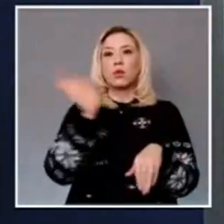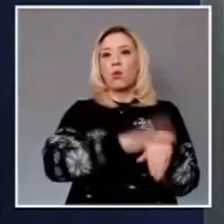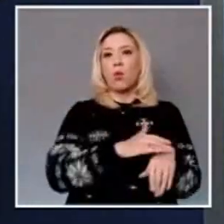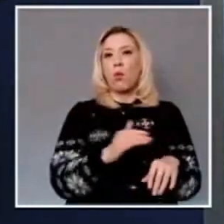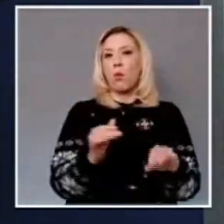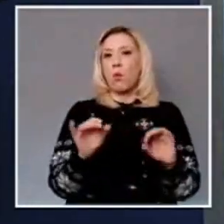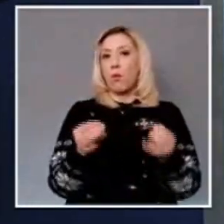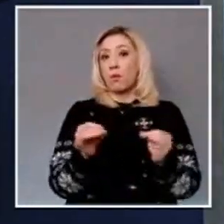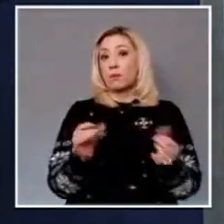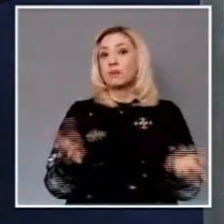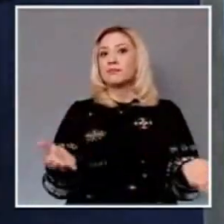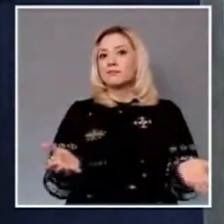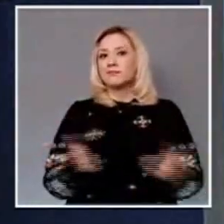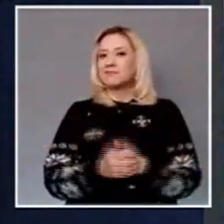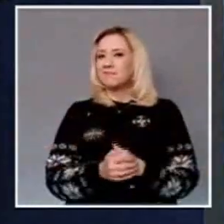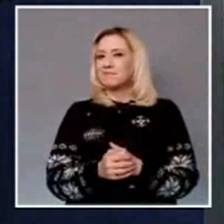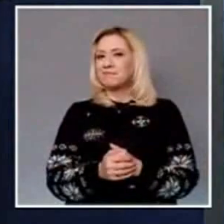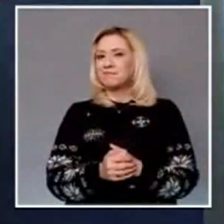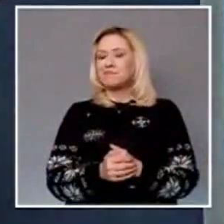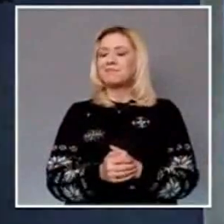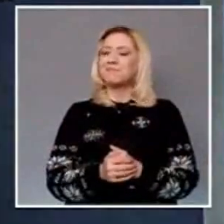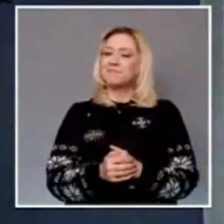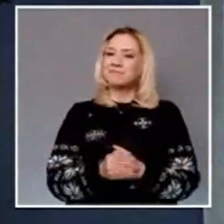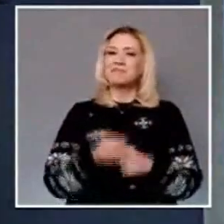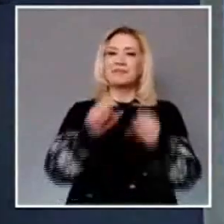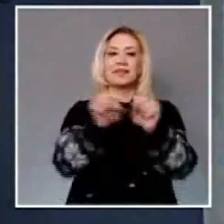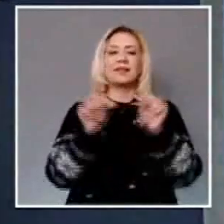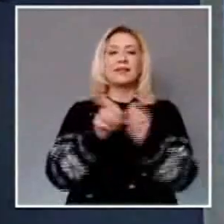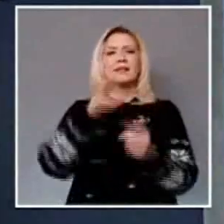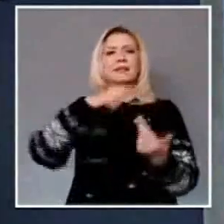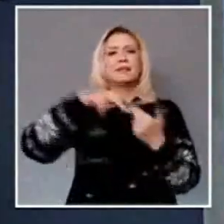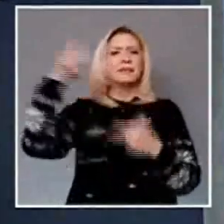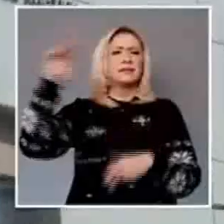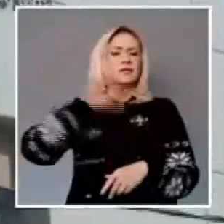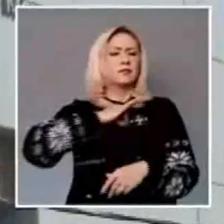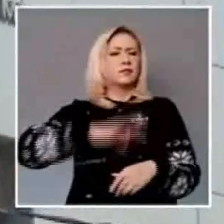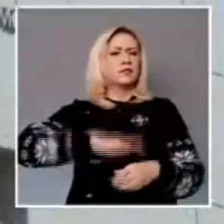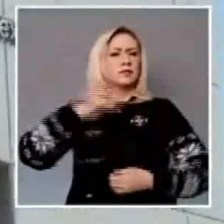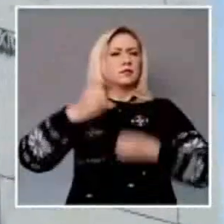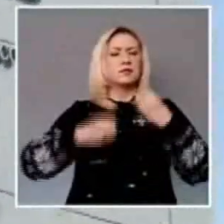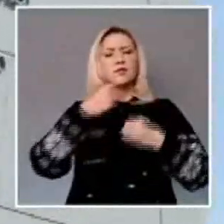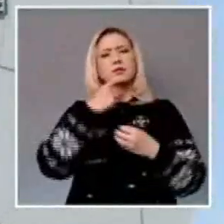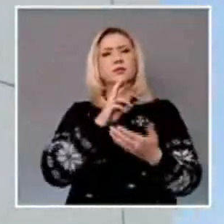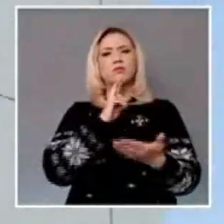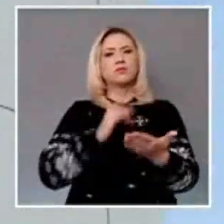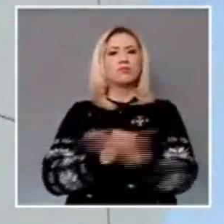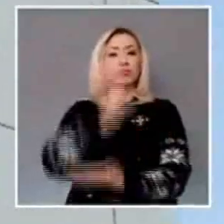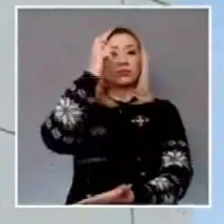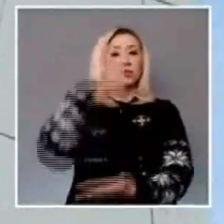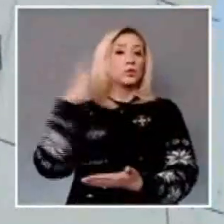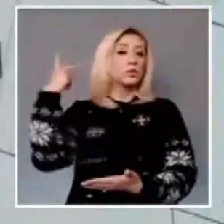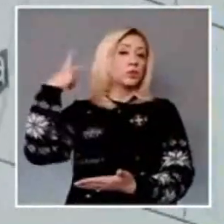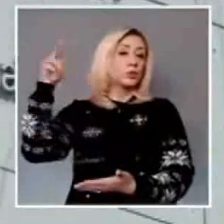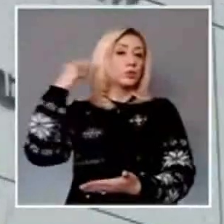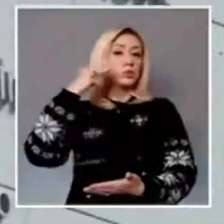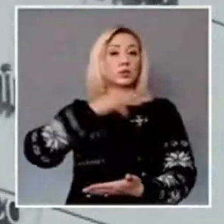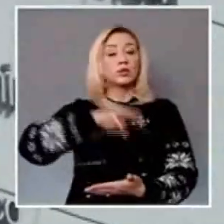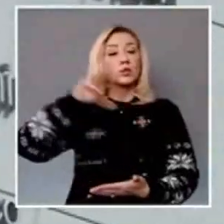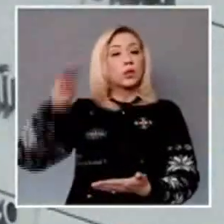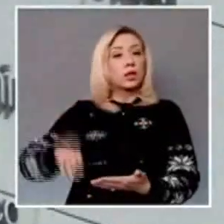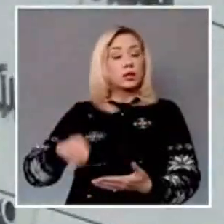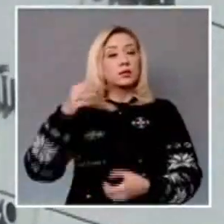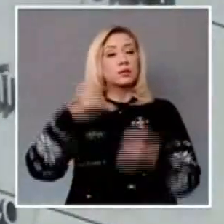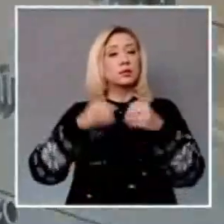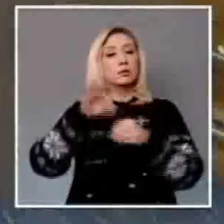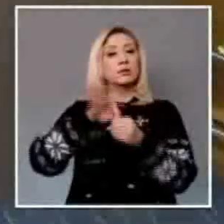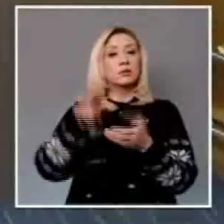En otros asuntos, la Sala Regional Toluca confirmó la sentencia del Tribunal Electoral de Michoacán, que se declaró incompetente para dar trámite a la